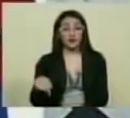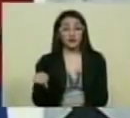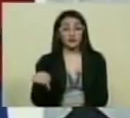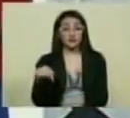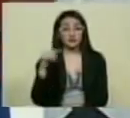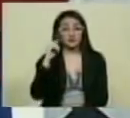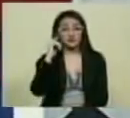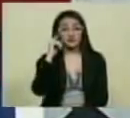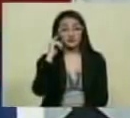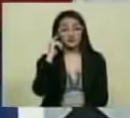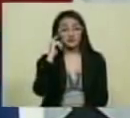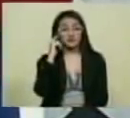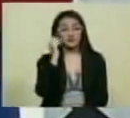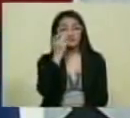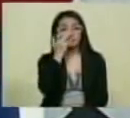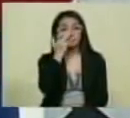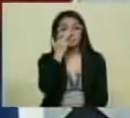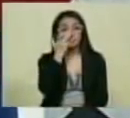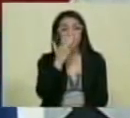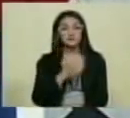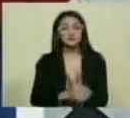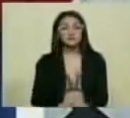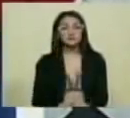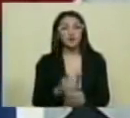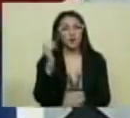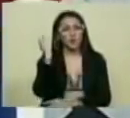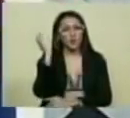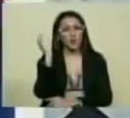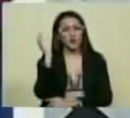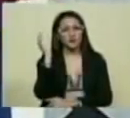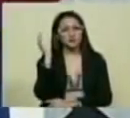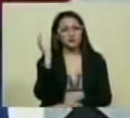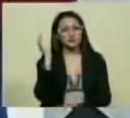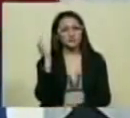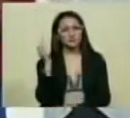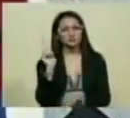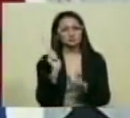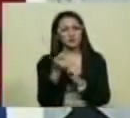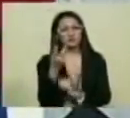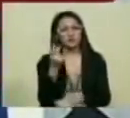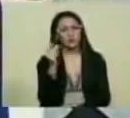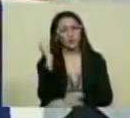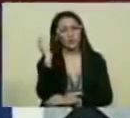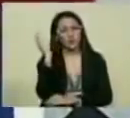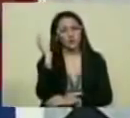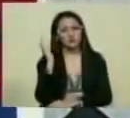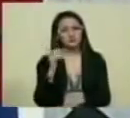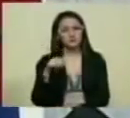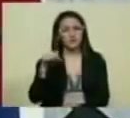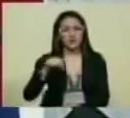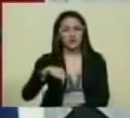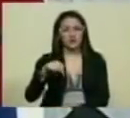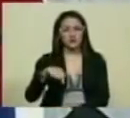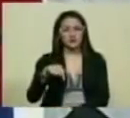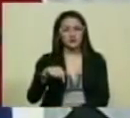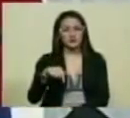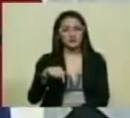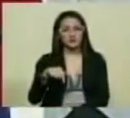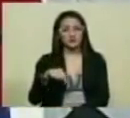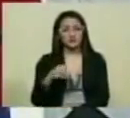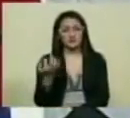se realizó el Congreso Extraordinario, que después se convirtió en el segundo Congreso. Aquí era una